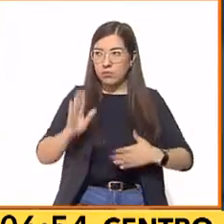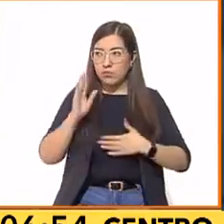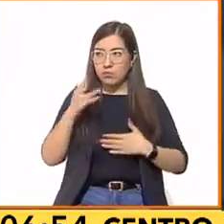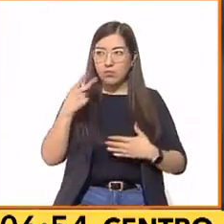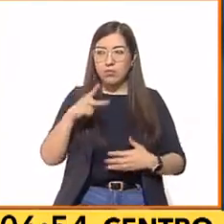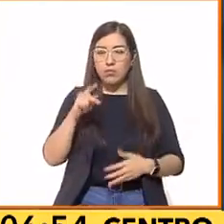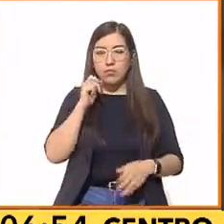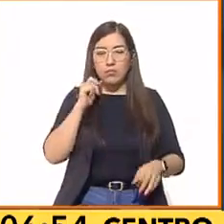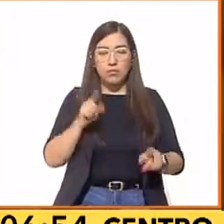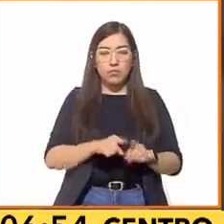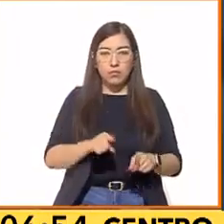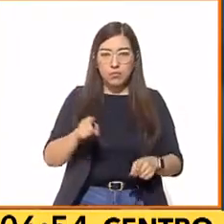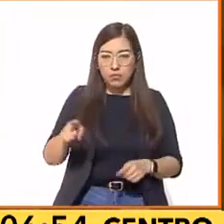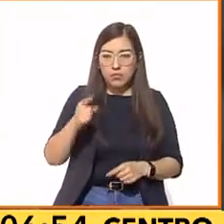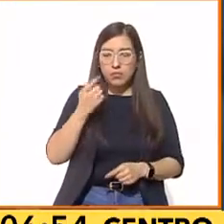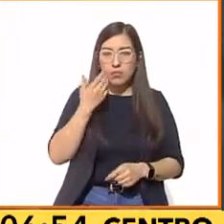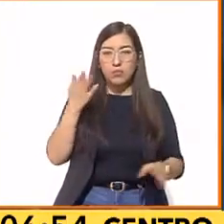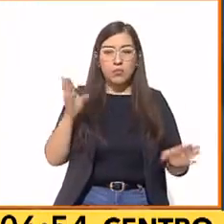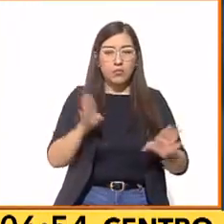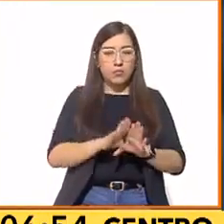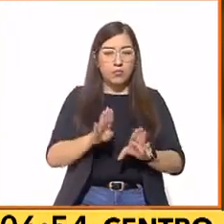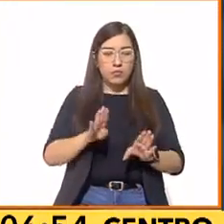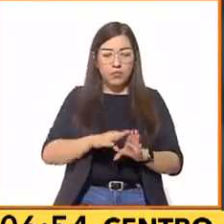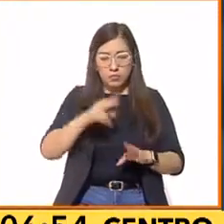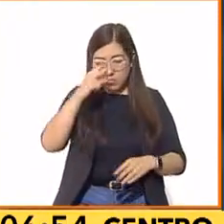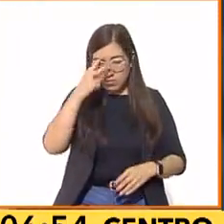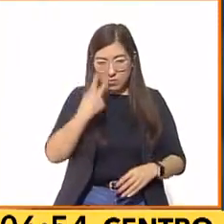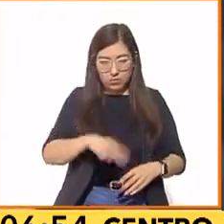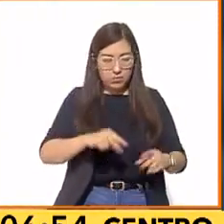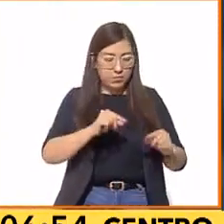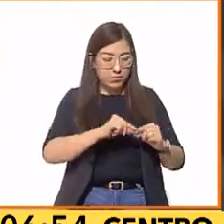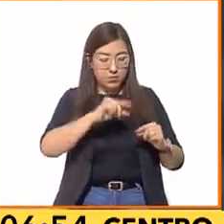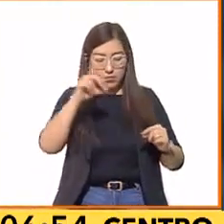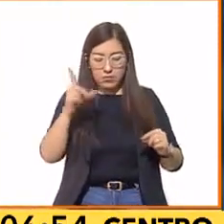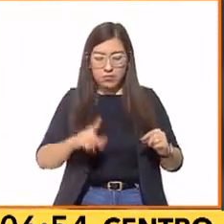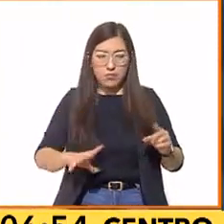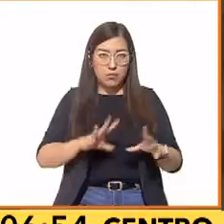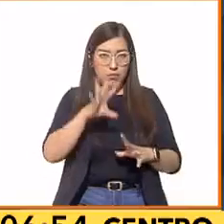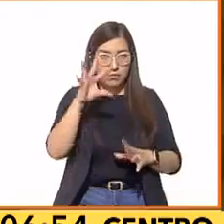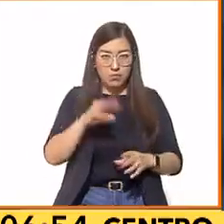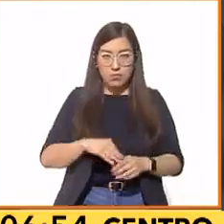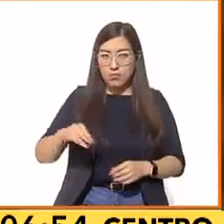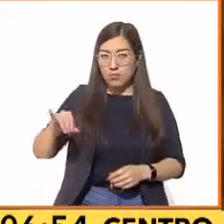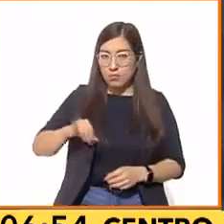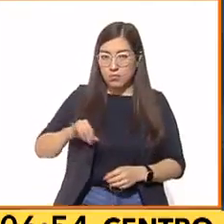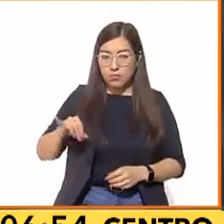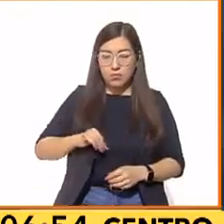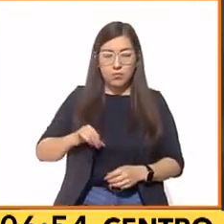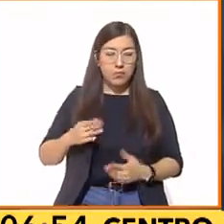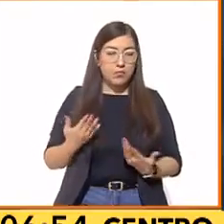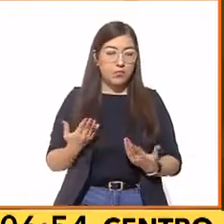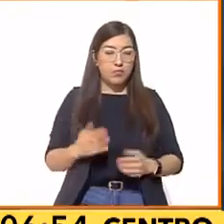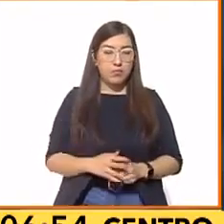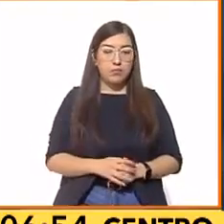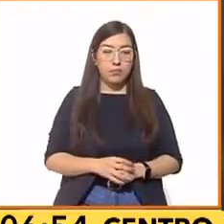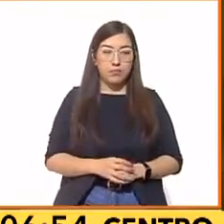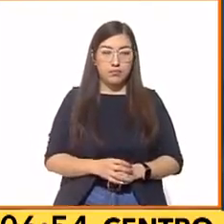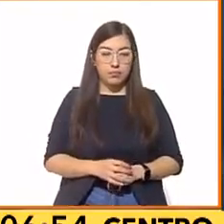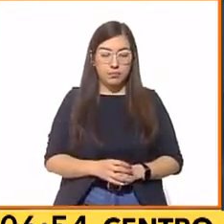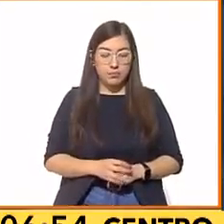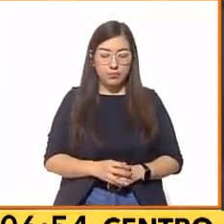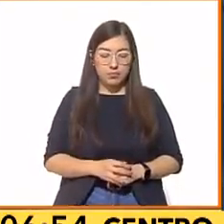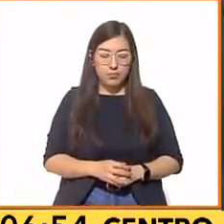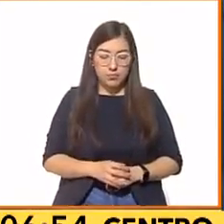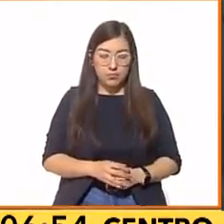pintando en un México muy interesante y decisivo, porque si no